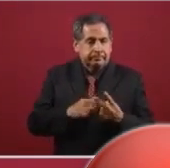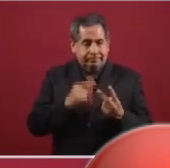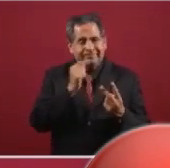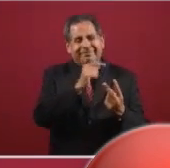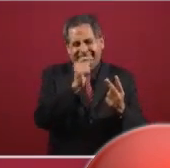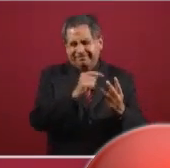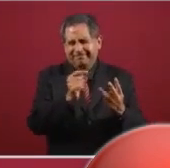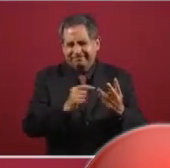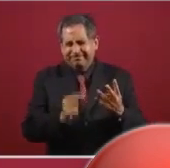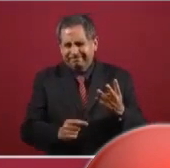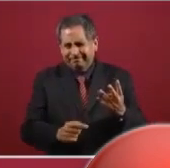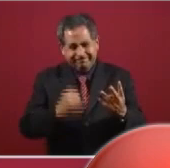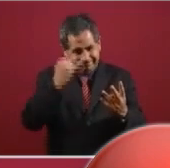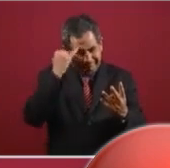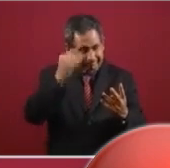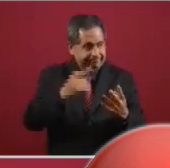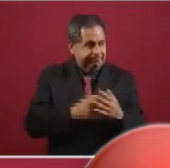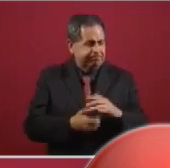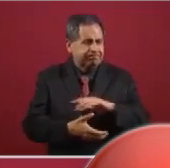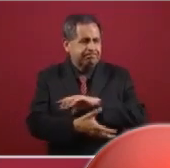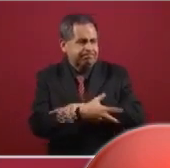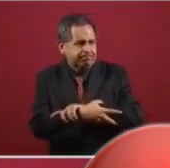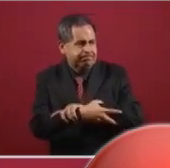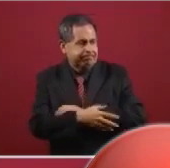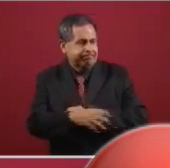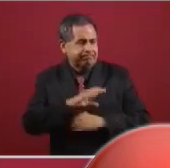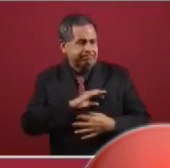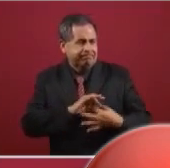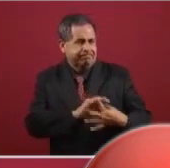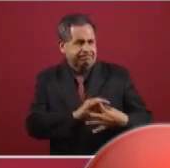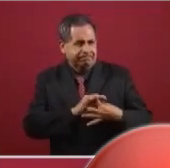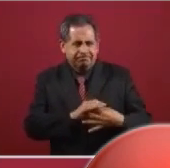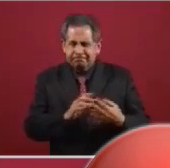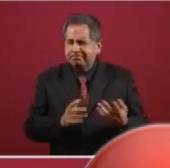todos estos preceptos, la fraternidad.